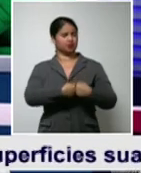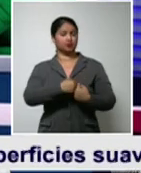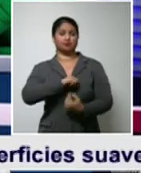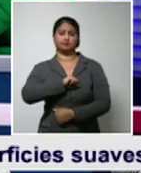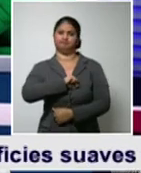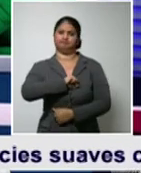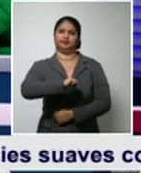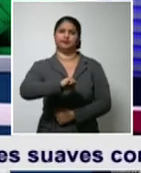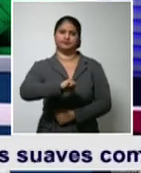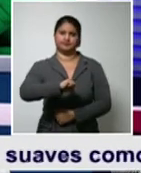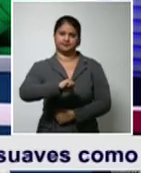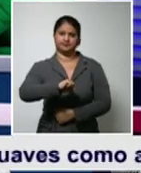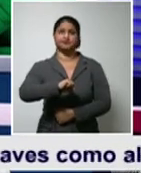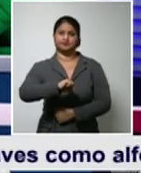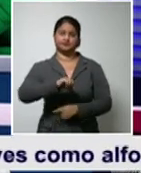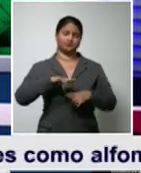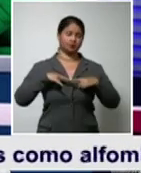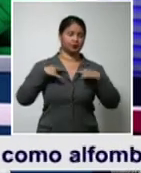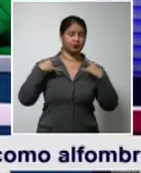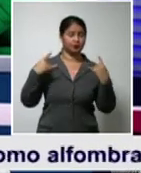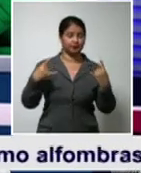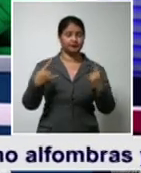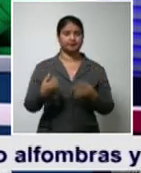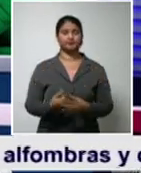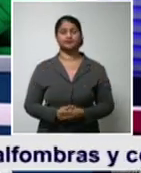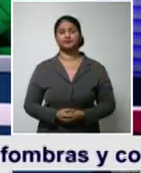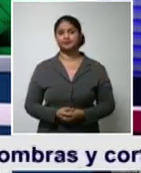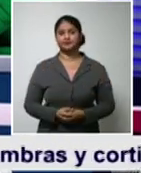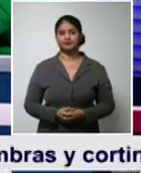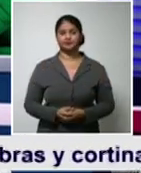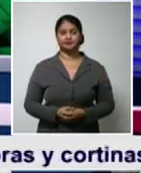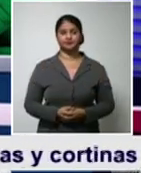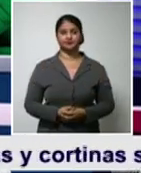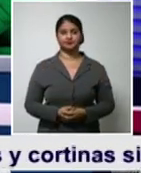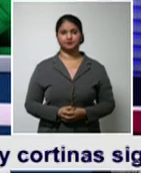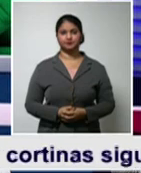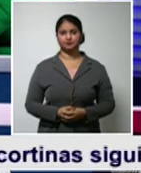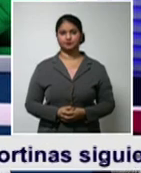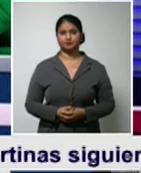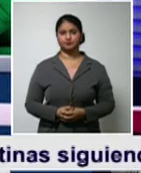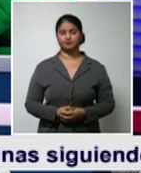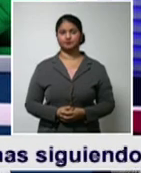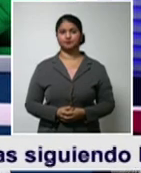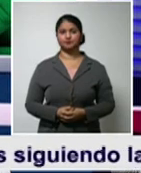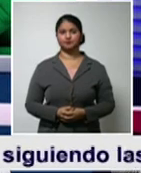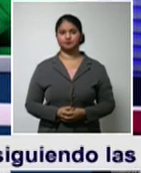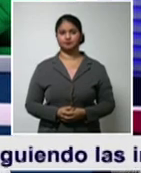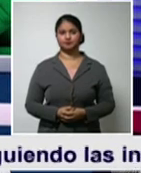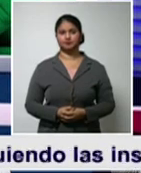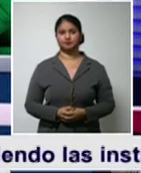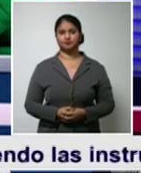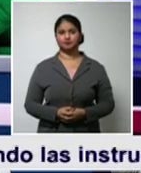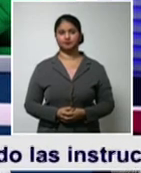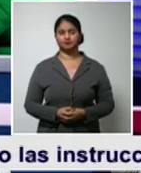parada cardiorrespiratoria cardíaca en asistolia, de la cual no fue posible reanimarla.